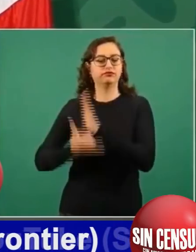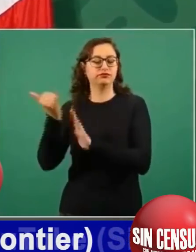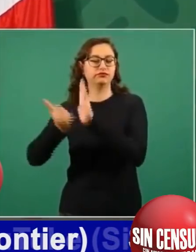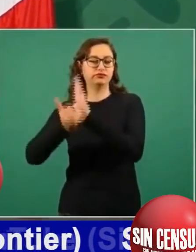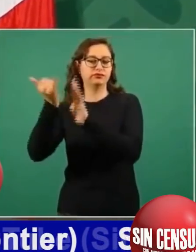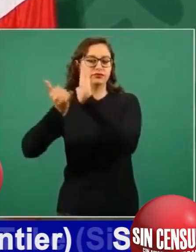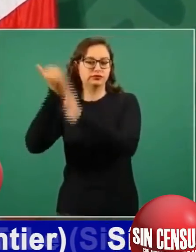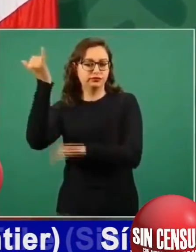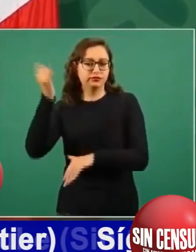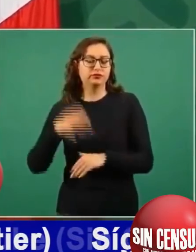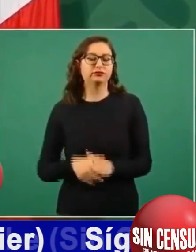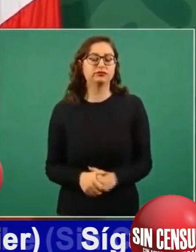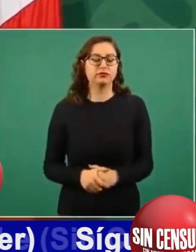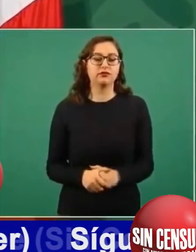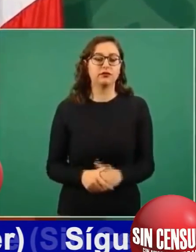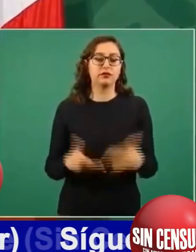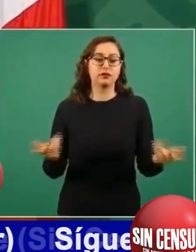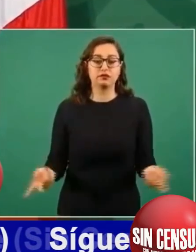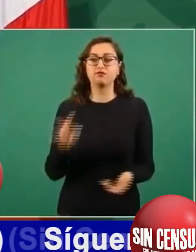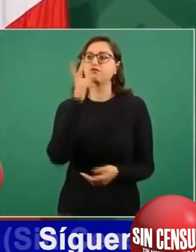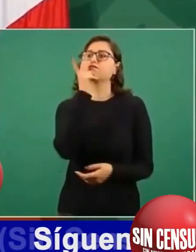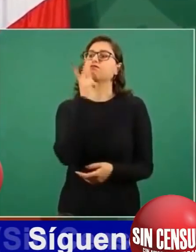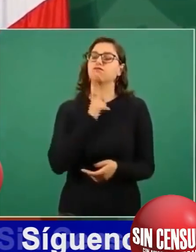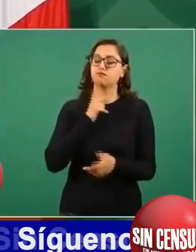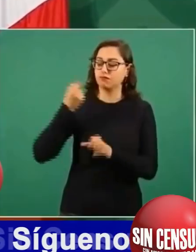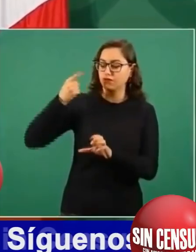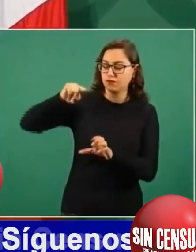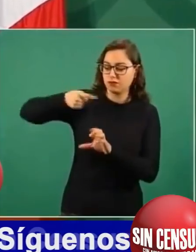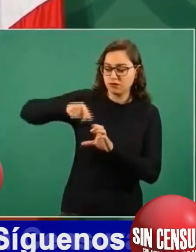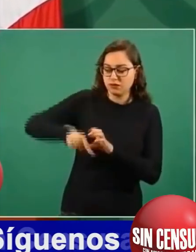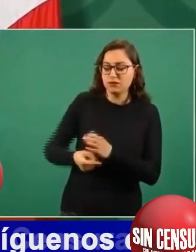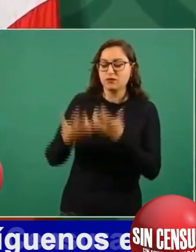por la reactivación de la actividad petrolera.